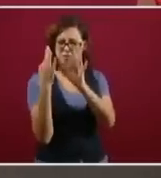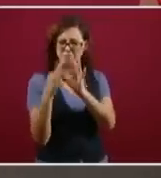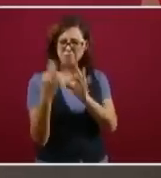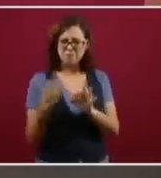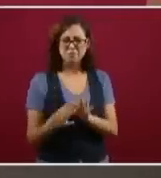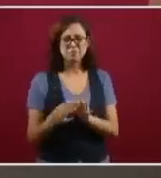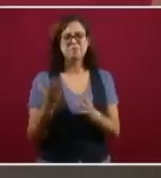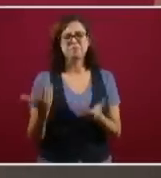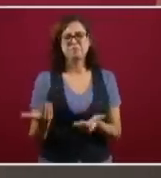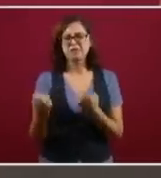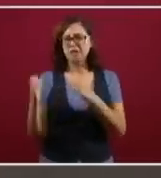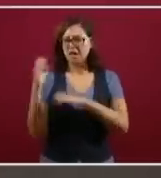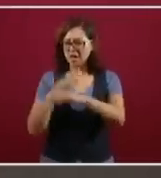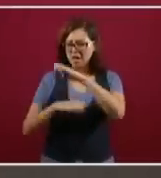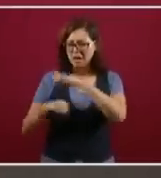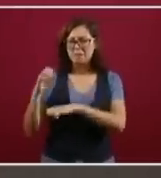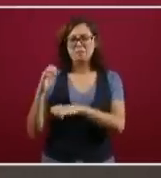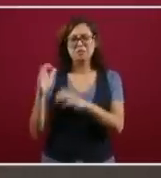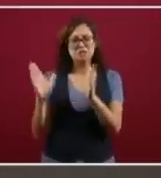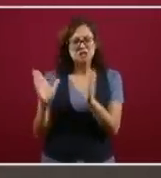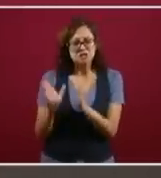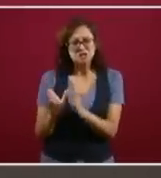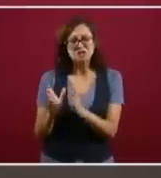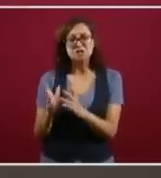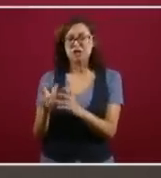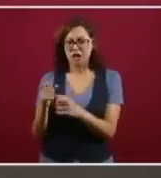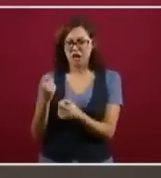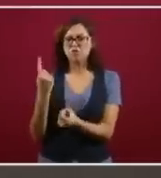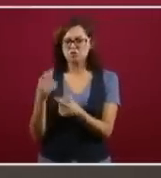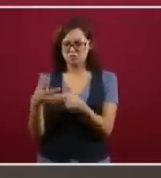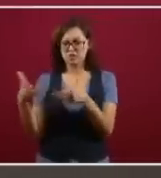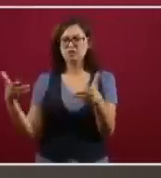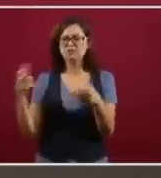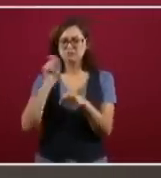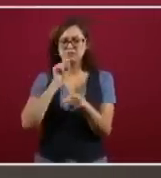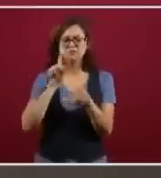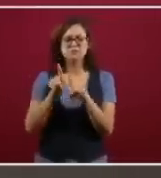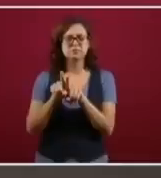empresarios pequeños, medianos, incluso grandes,